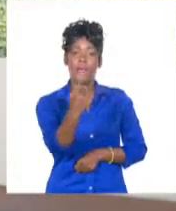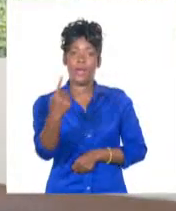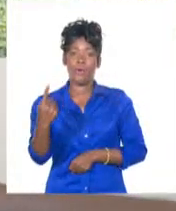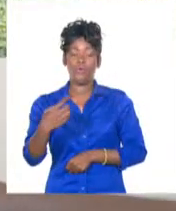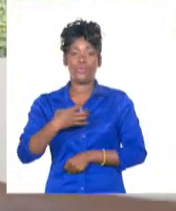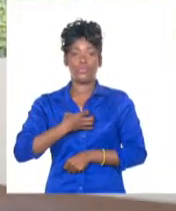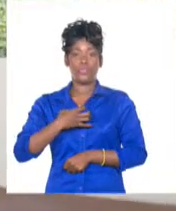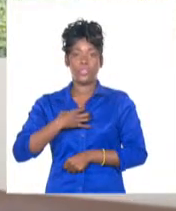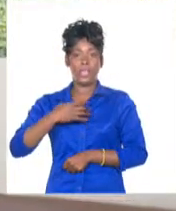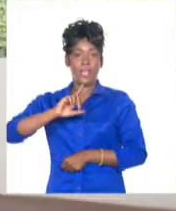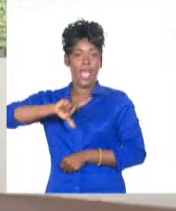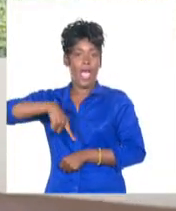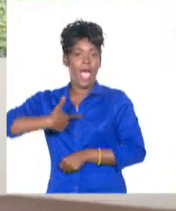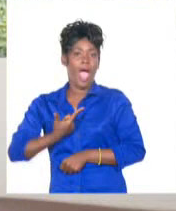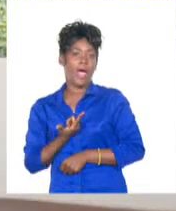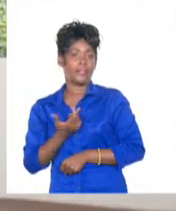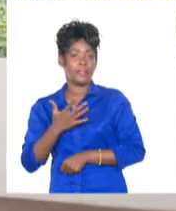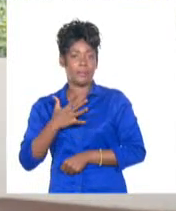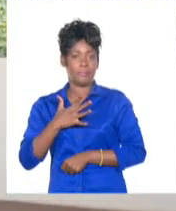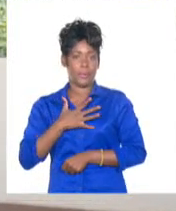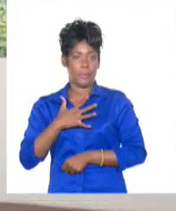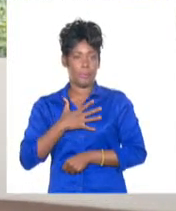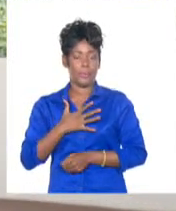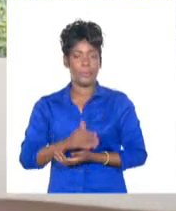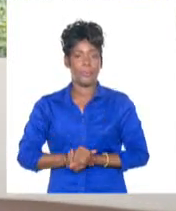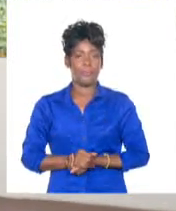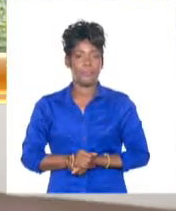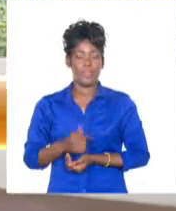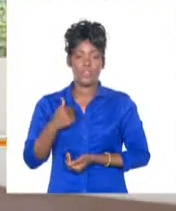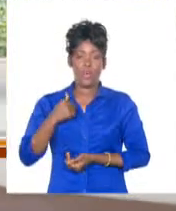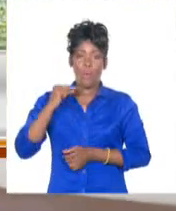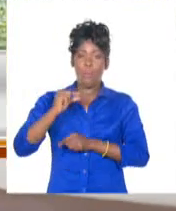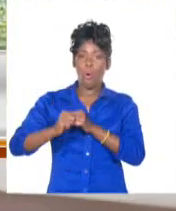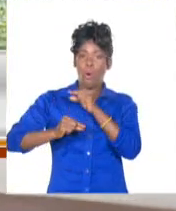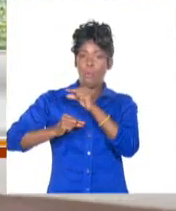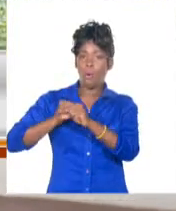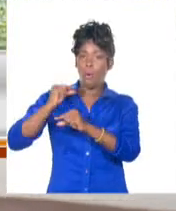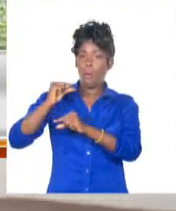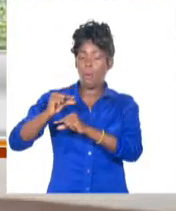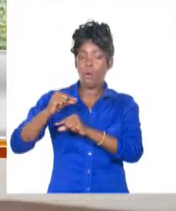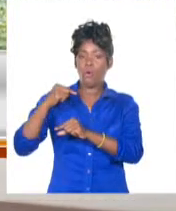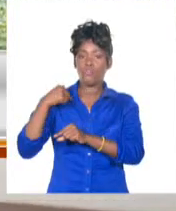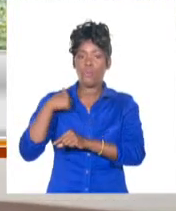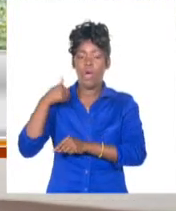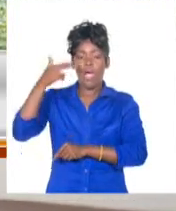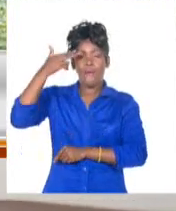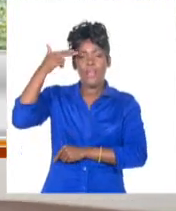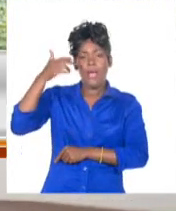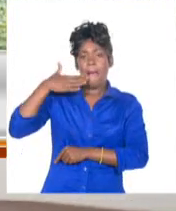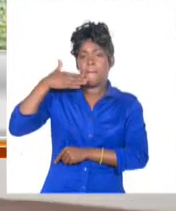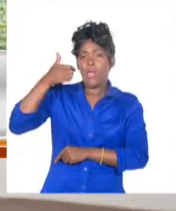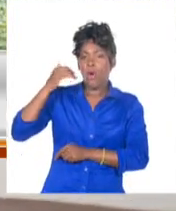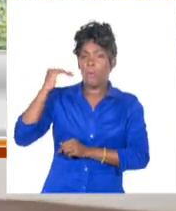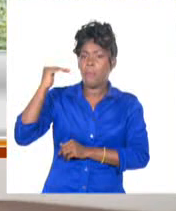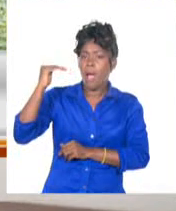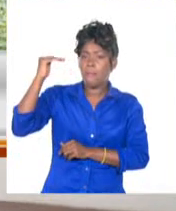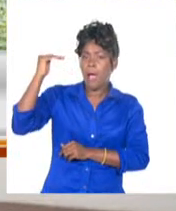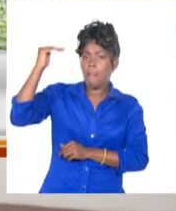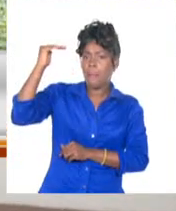Cuando fui creciendo y me fui formando como artista, empecé a descubrir en la pesca y en los